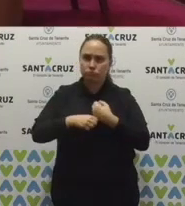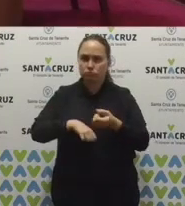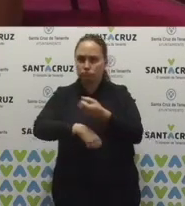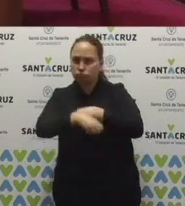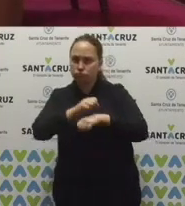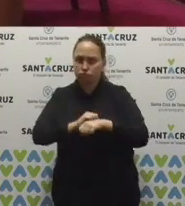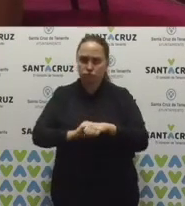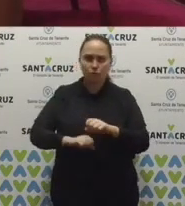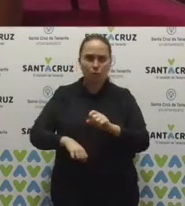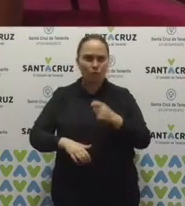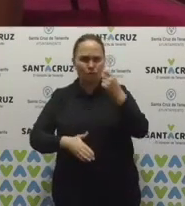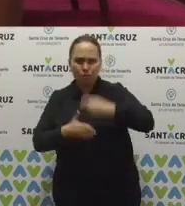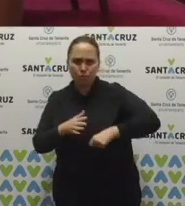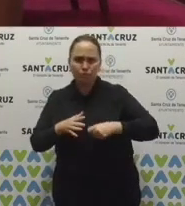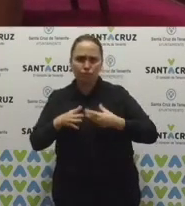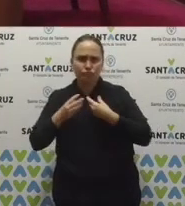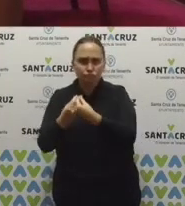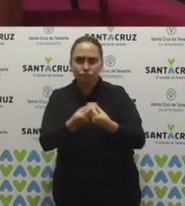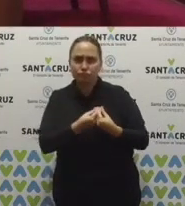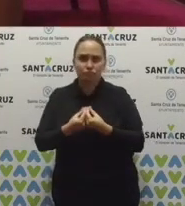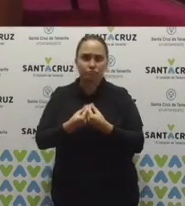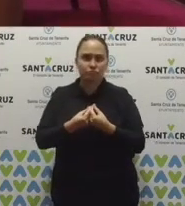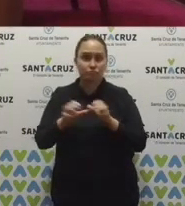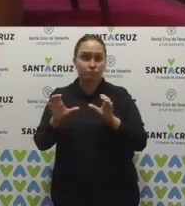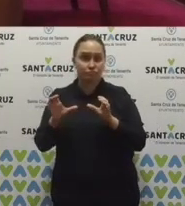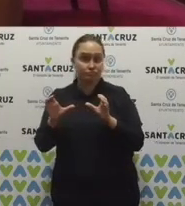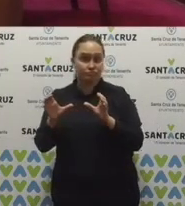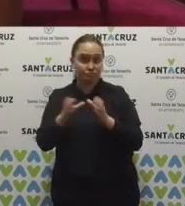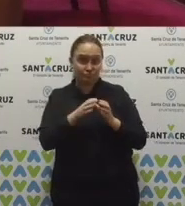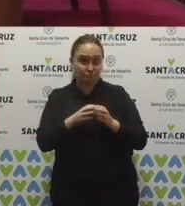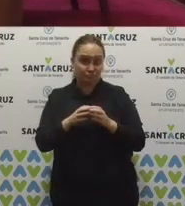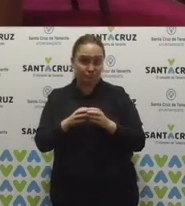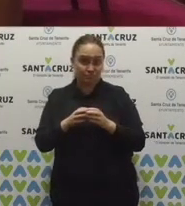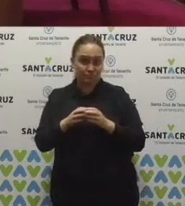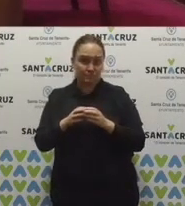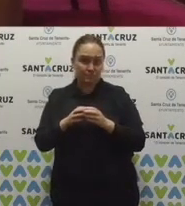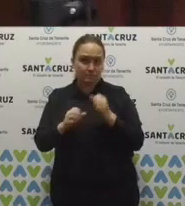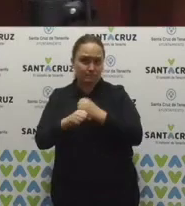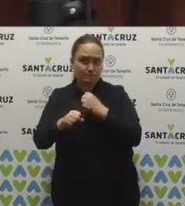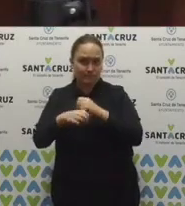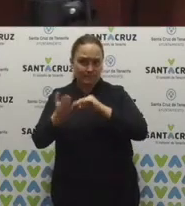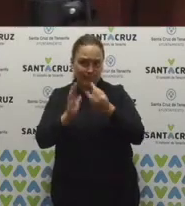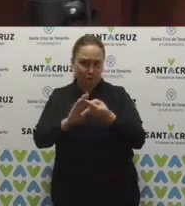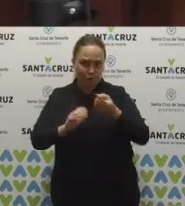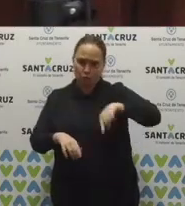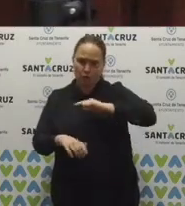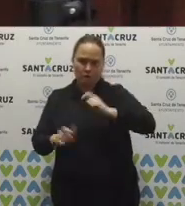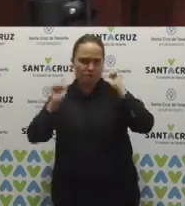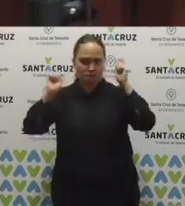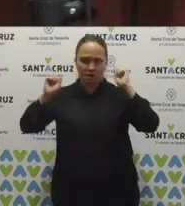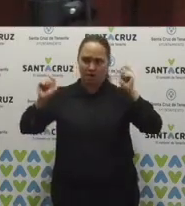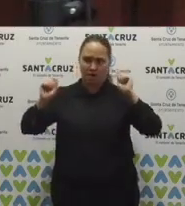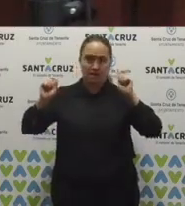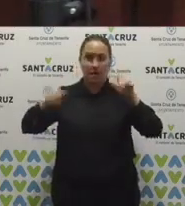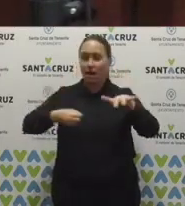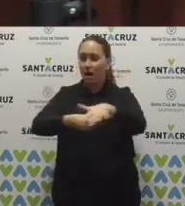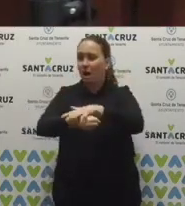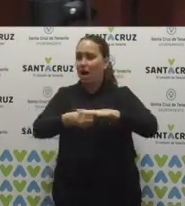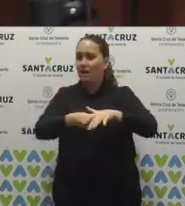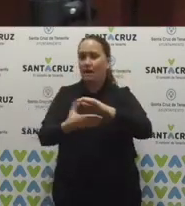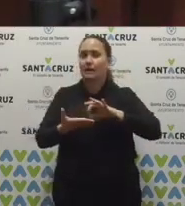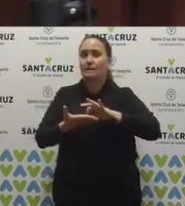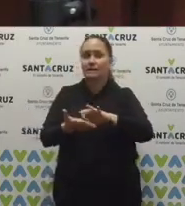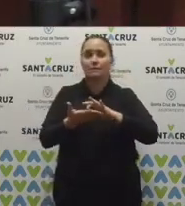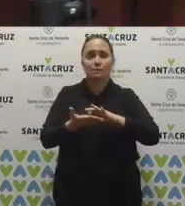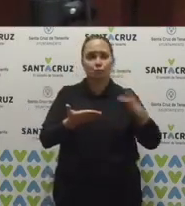codo con todo el personal del ayuntamiento de santa cruz que por cierto nos quiero felicitar a todos a todas las áreas de servicios